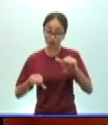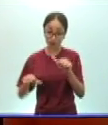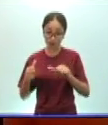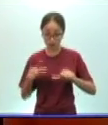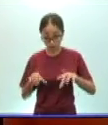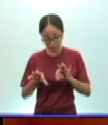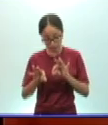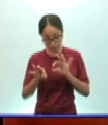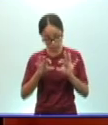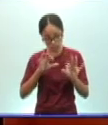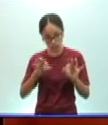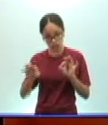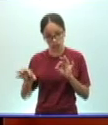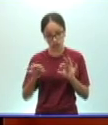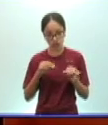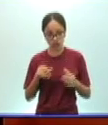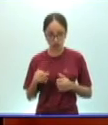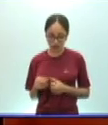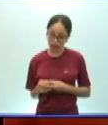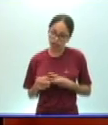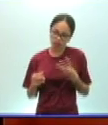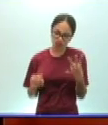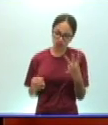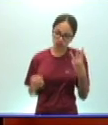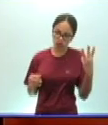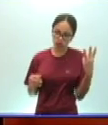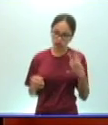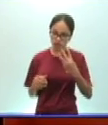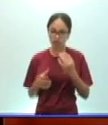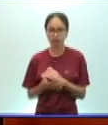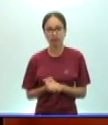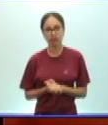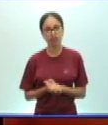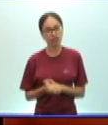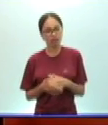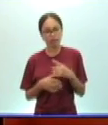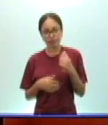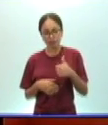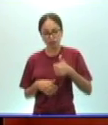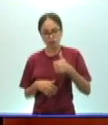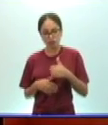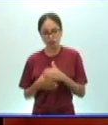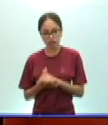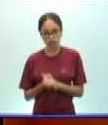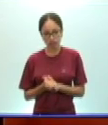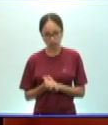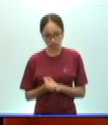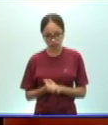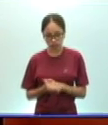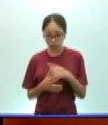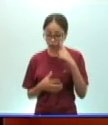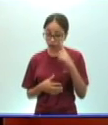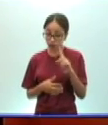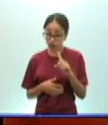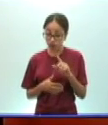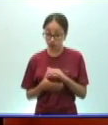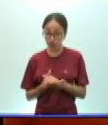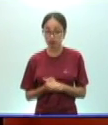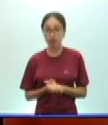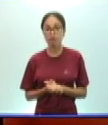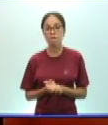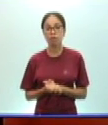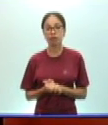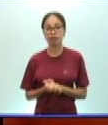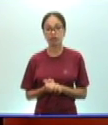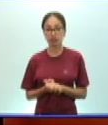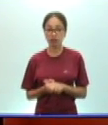operación más adecuada. Creo que es uno de los aspectos más importantes que ustedes no pueden perder de vista. Ahora bien,